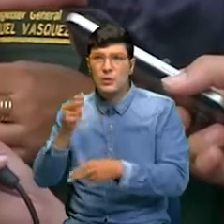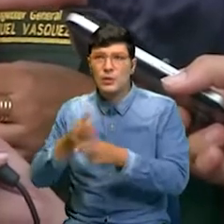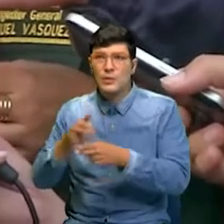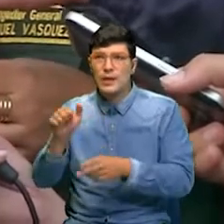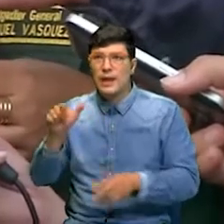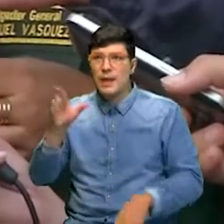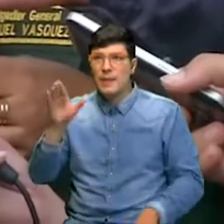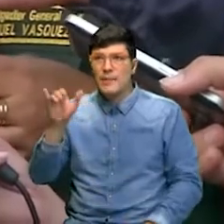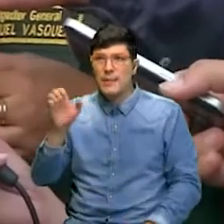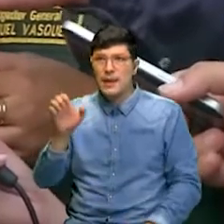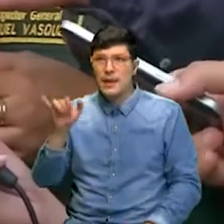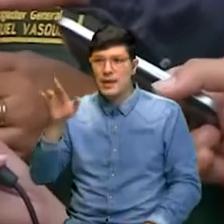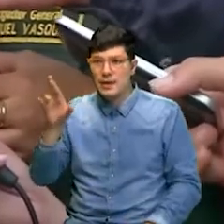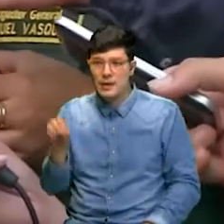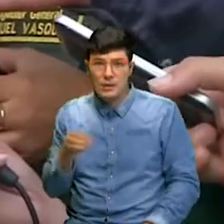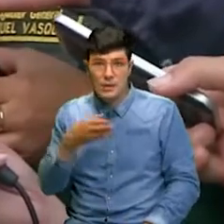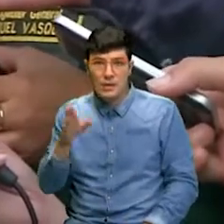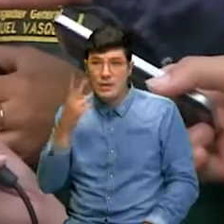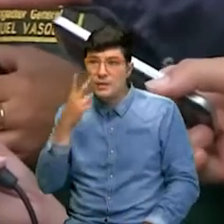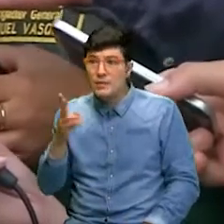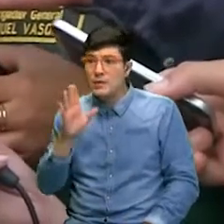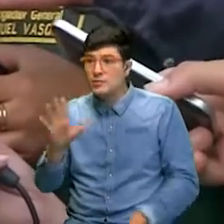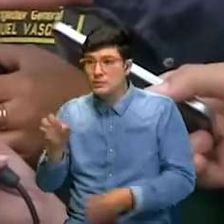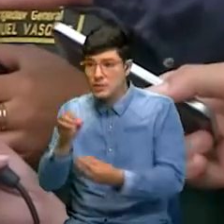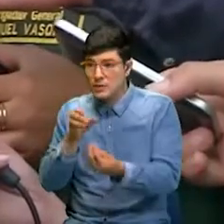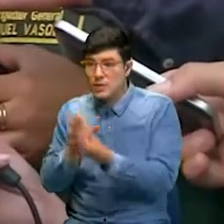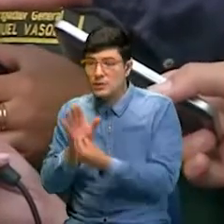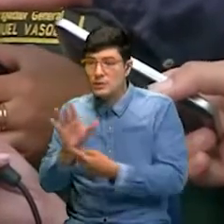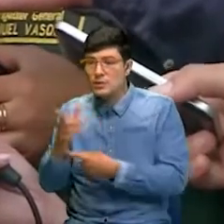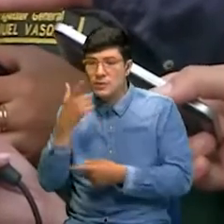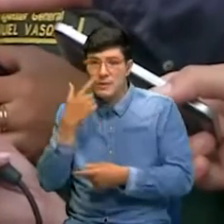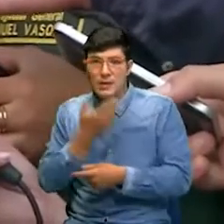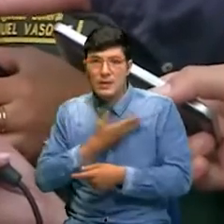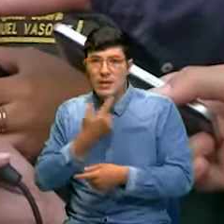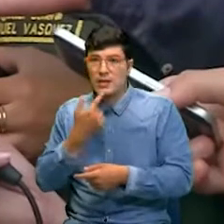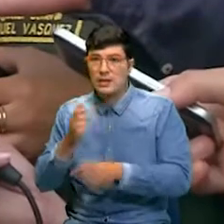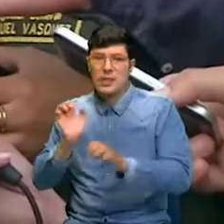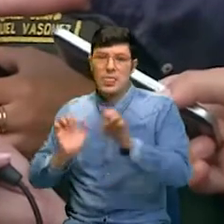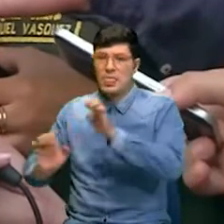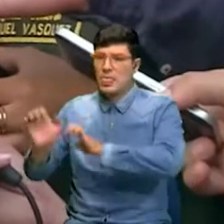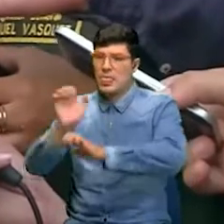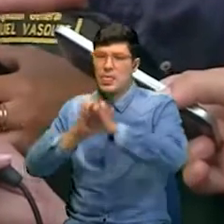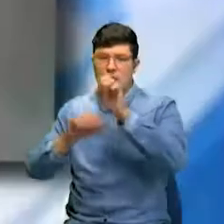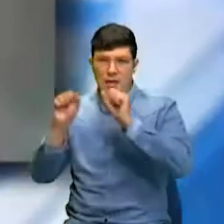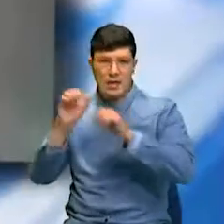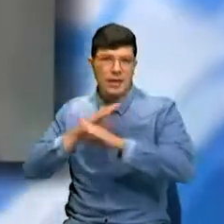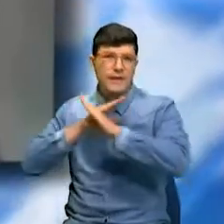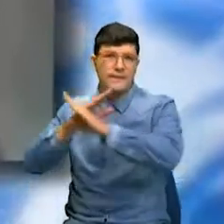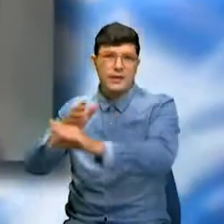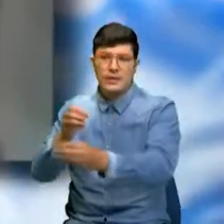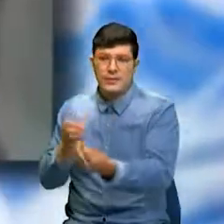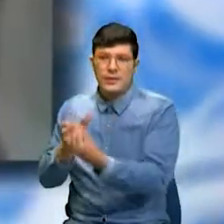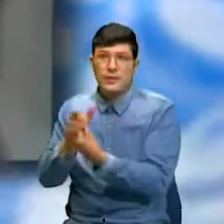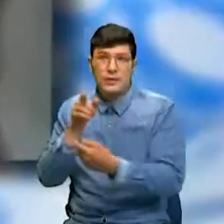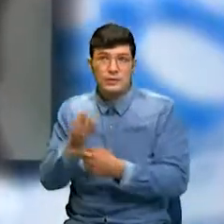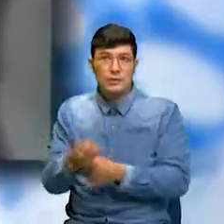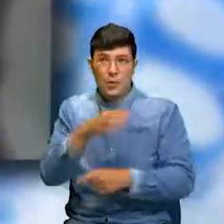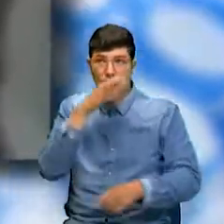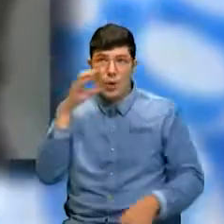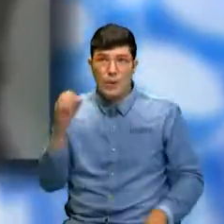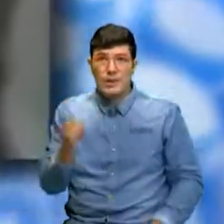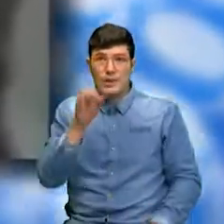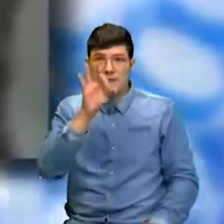maltratando y sometiendo a su padrés y se interpuso para evitar que los maltrataron el hombre de 34 años